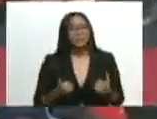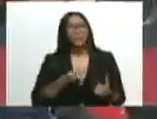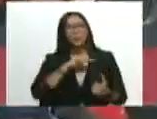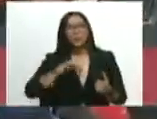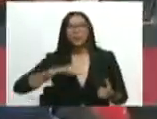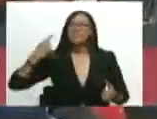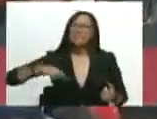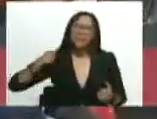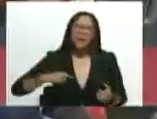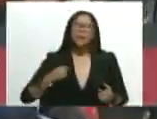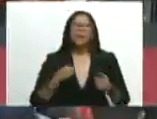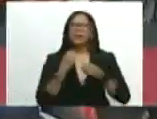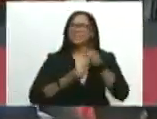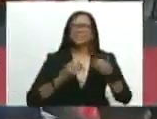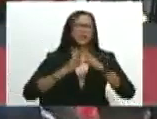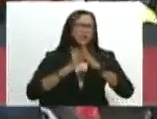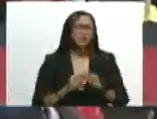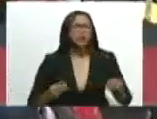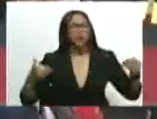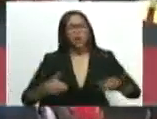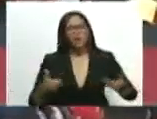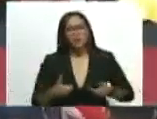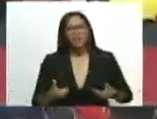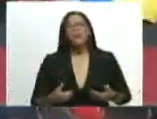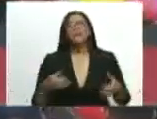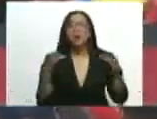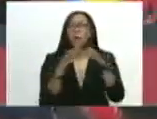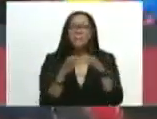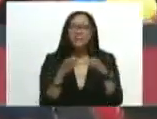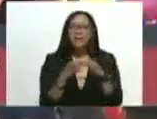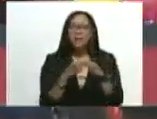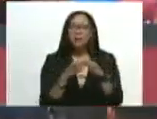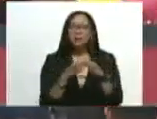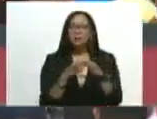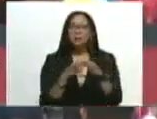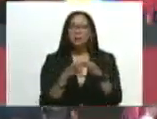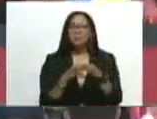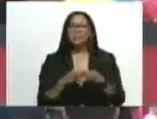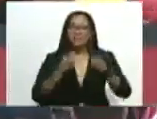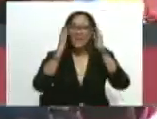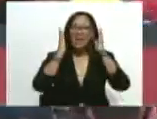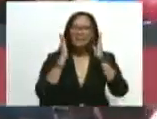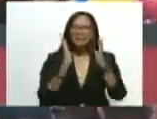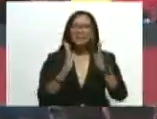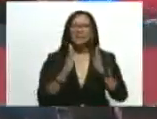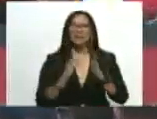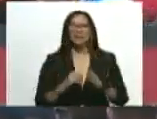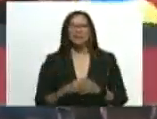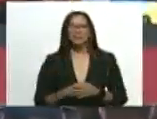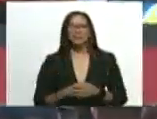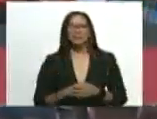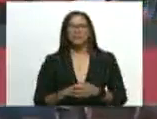tenemos que hacer todos los esfuerzos para que ese compañero esa compañera sea atendida